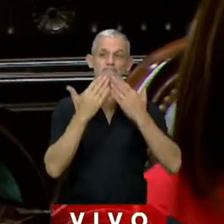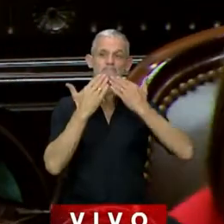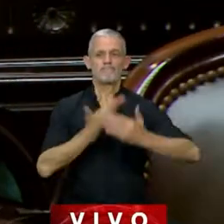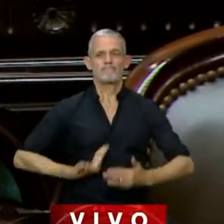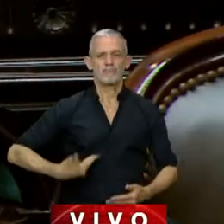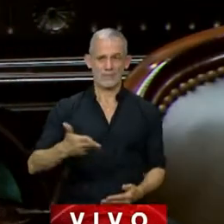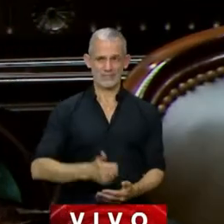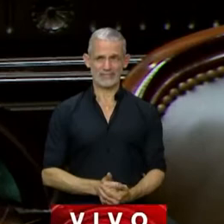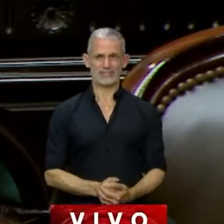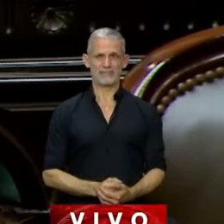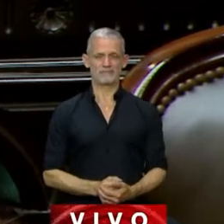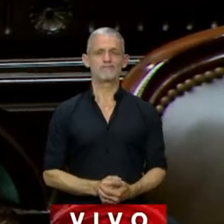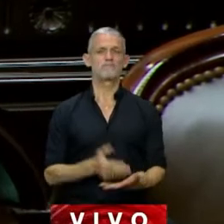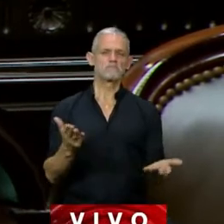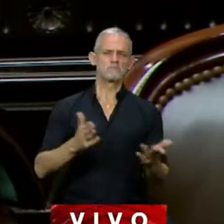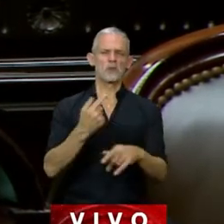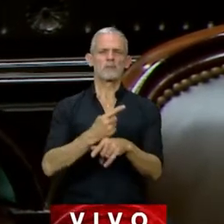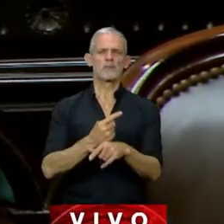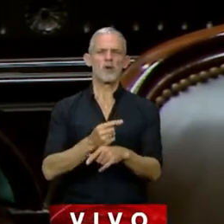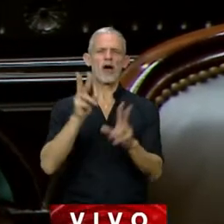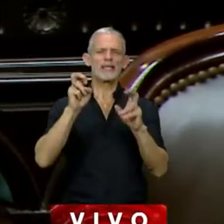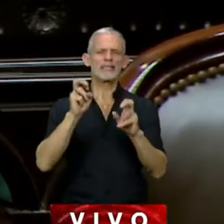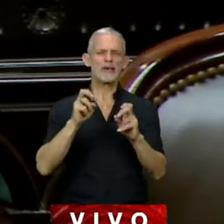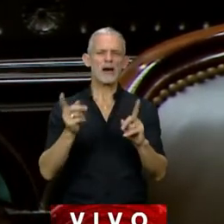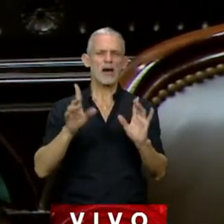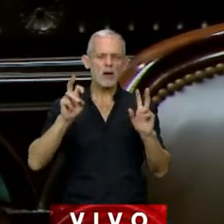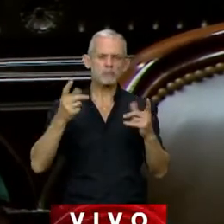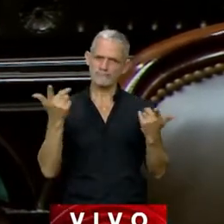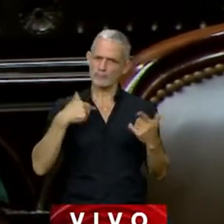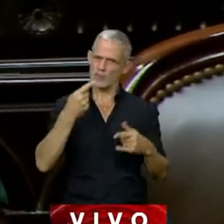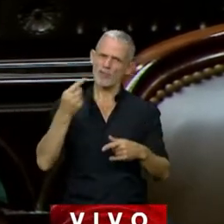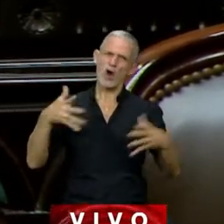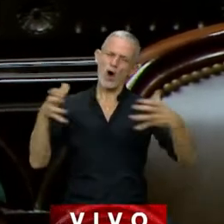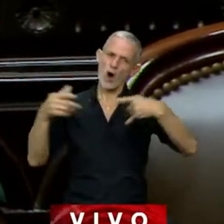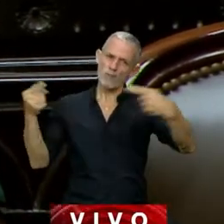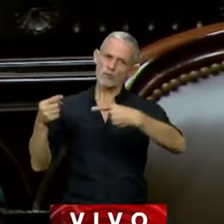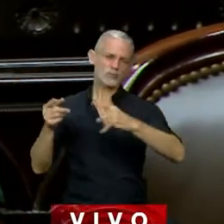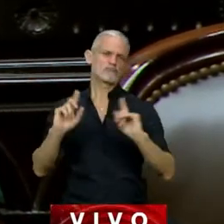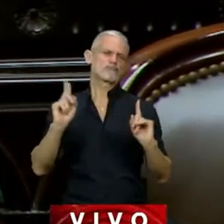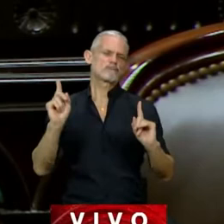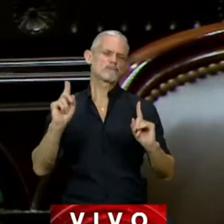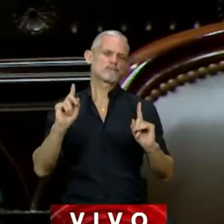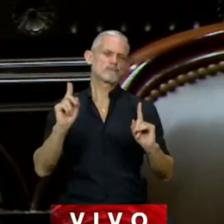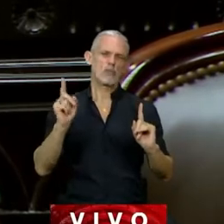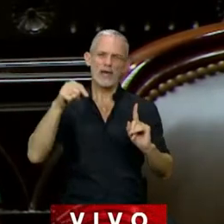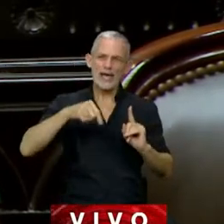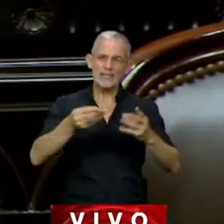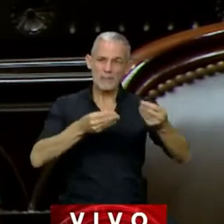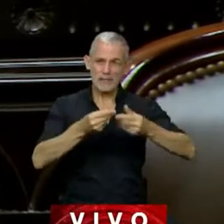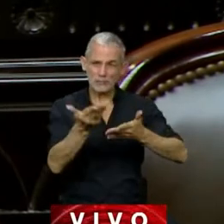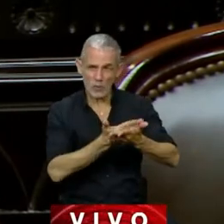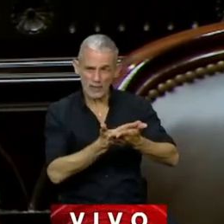Gracias, señor presidente. Bueno, antes de pasar al tema de fondo, quiero decirle a la oposición que no es este